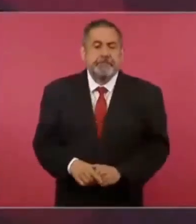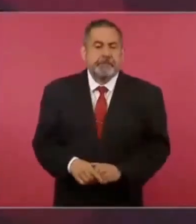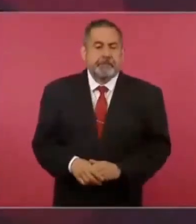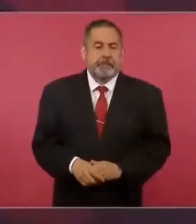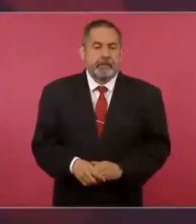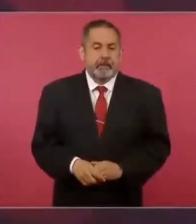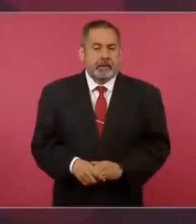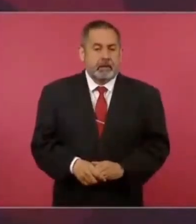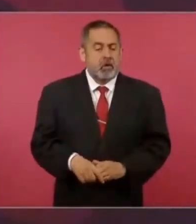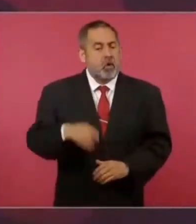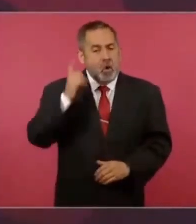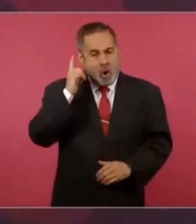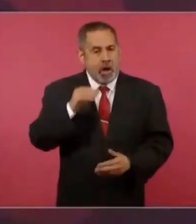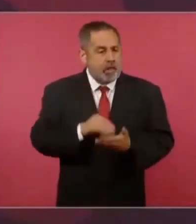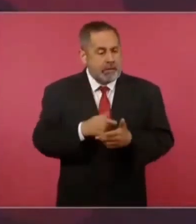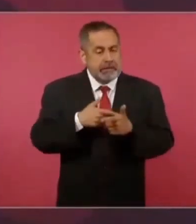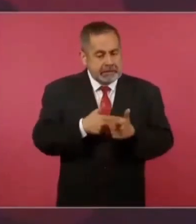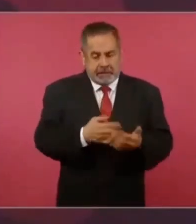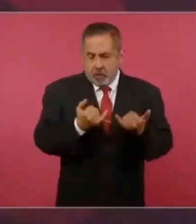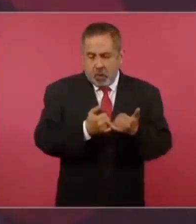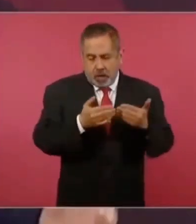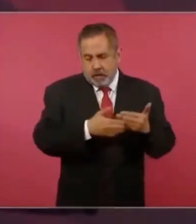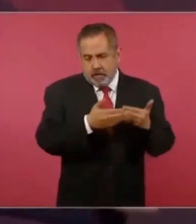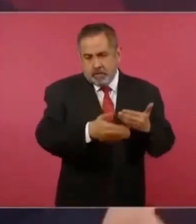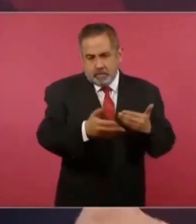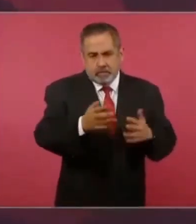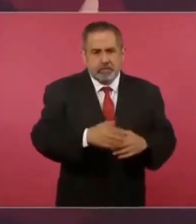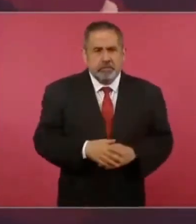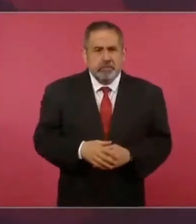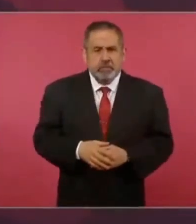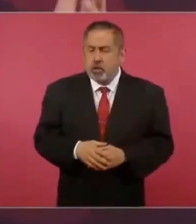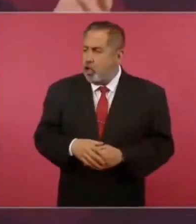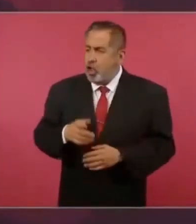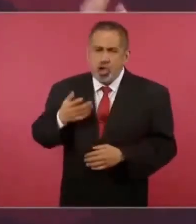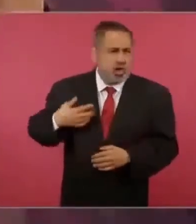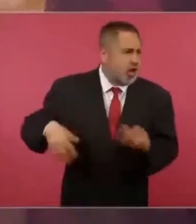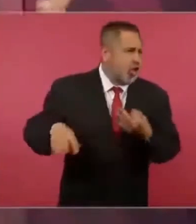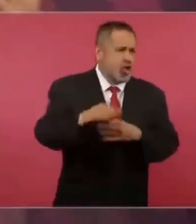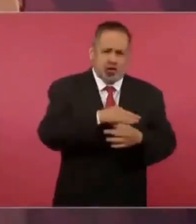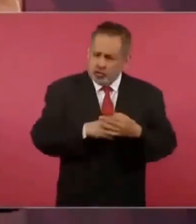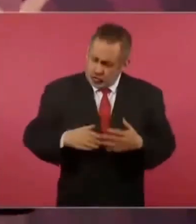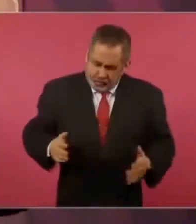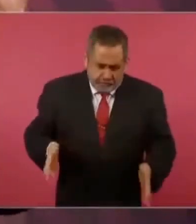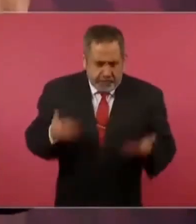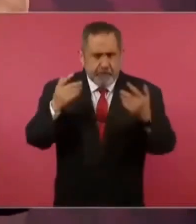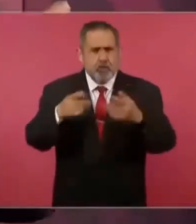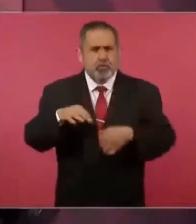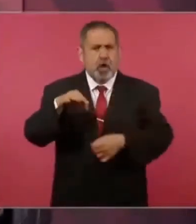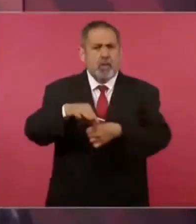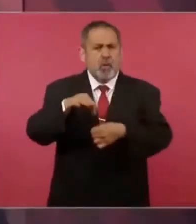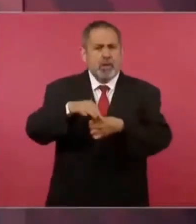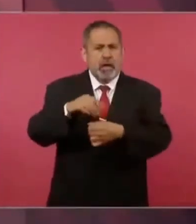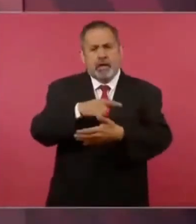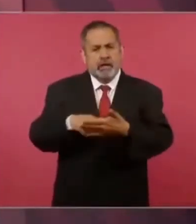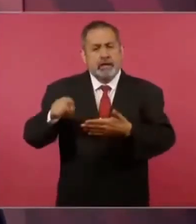Y ojalá y sigamos así, y hay que salir todos, salir a